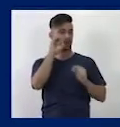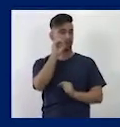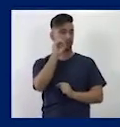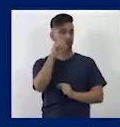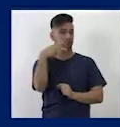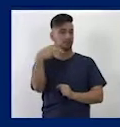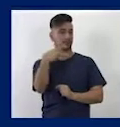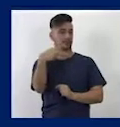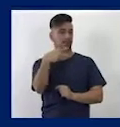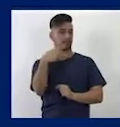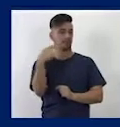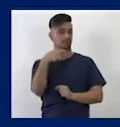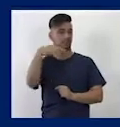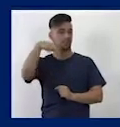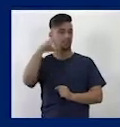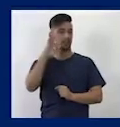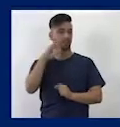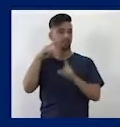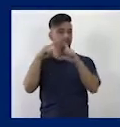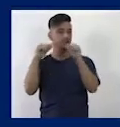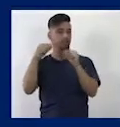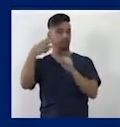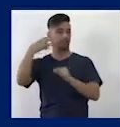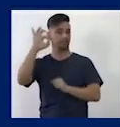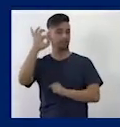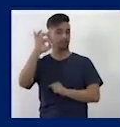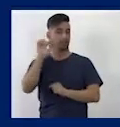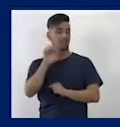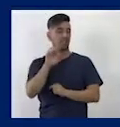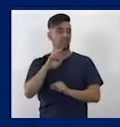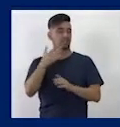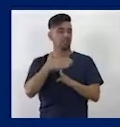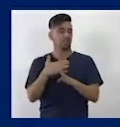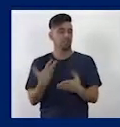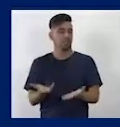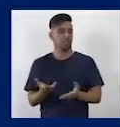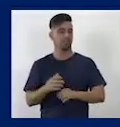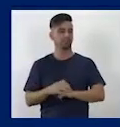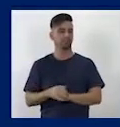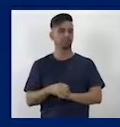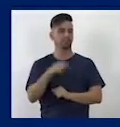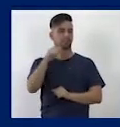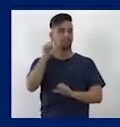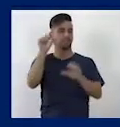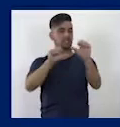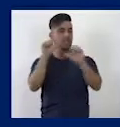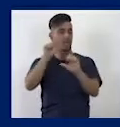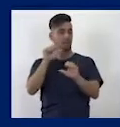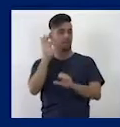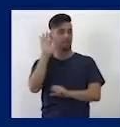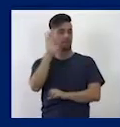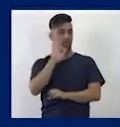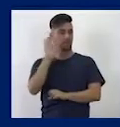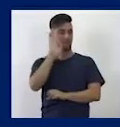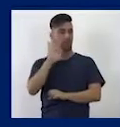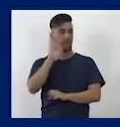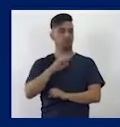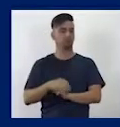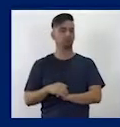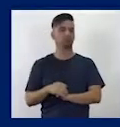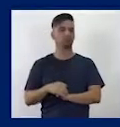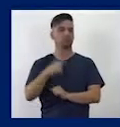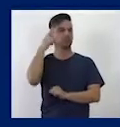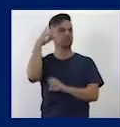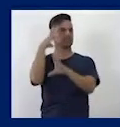nf por delta es su placer realmente en la química en la ciencia en la física el que da a